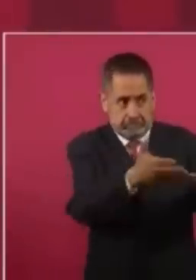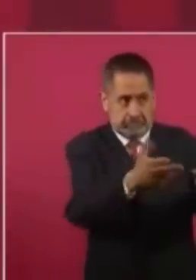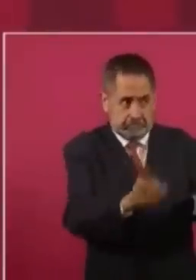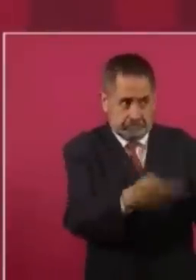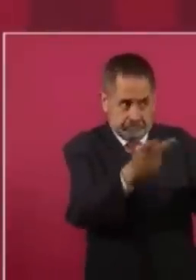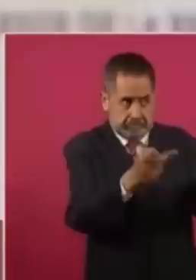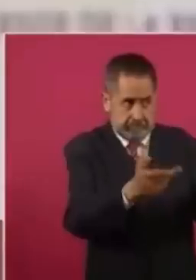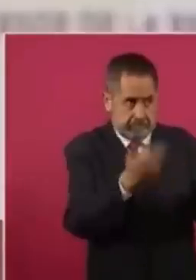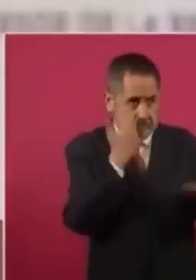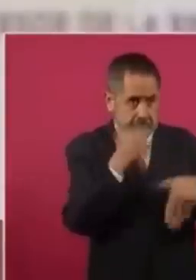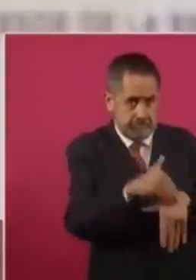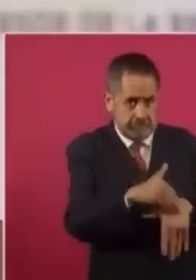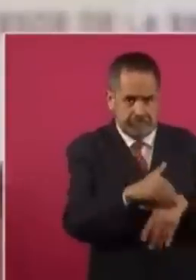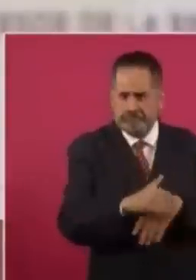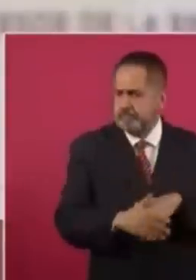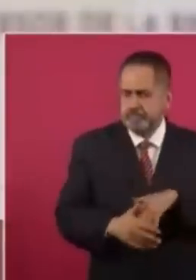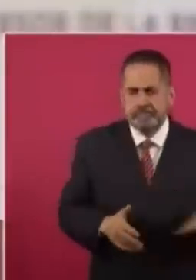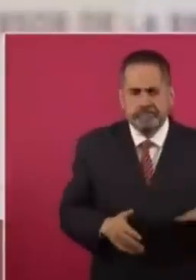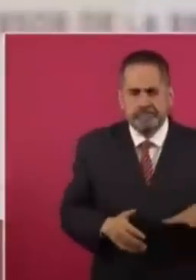México es